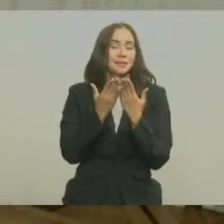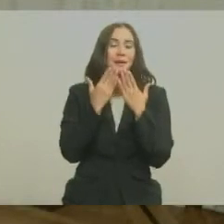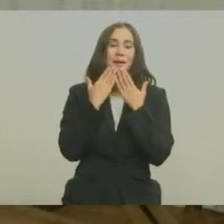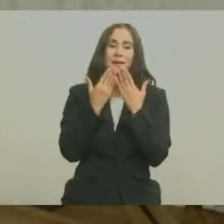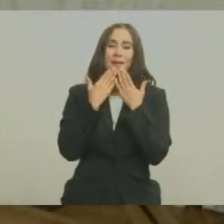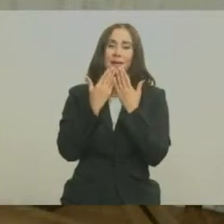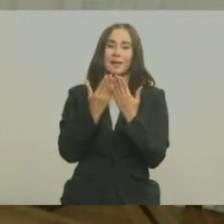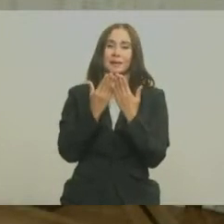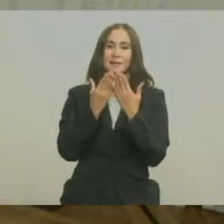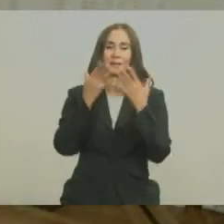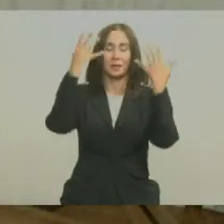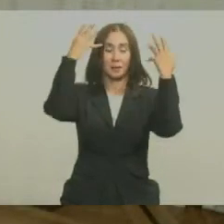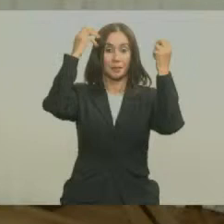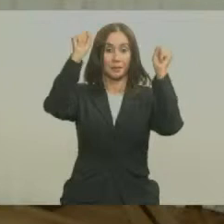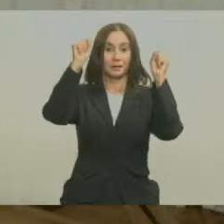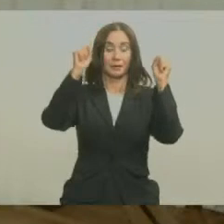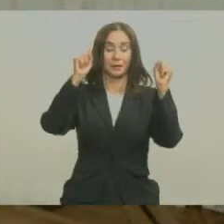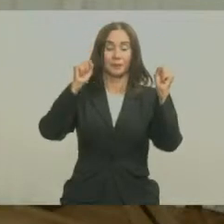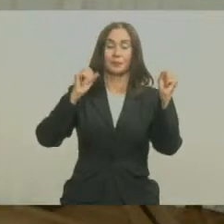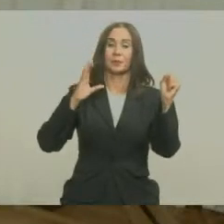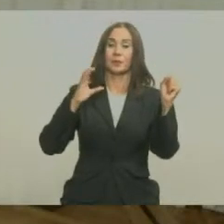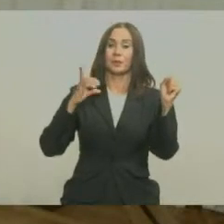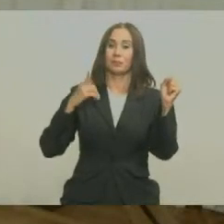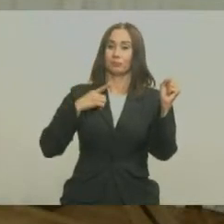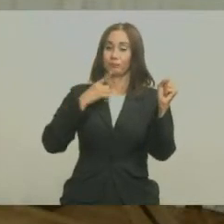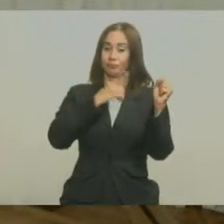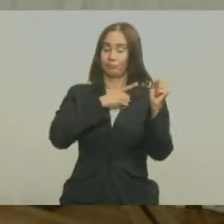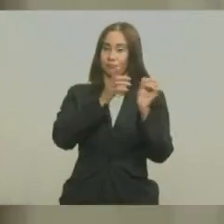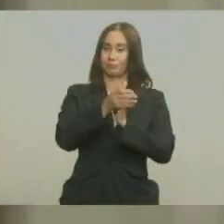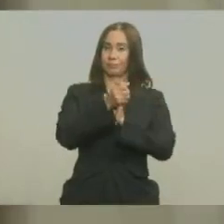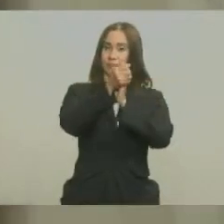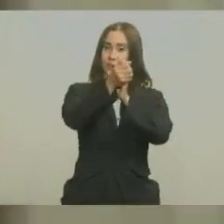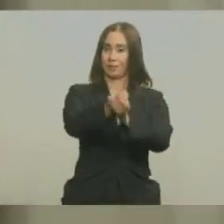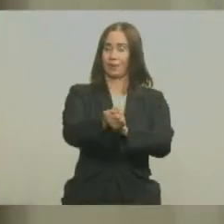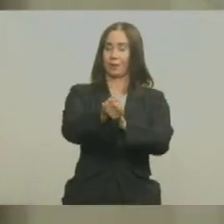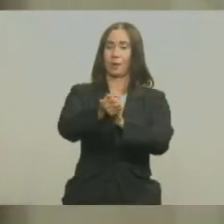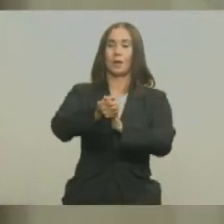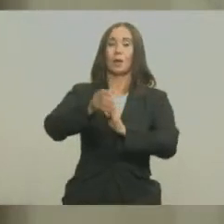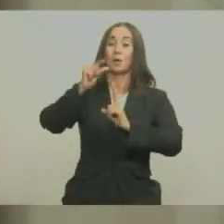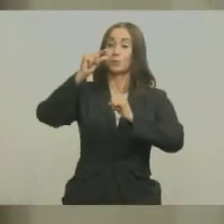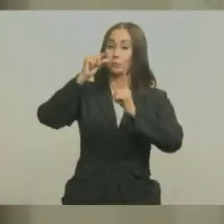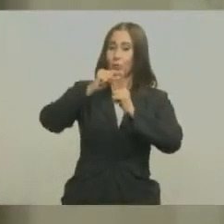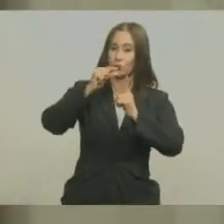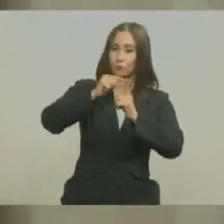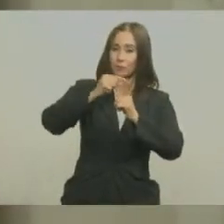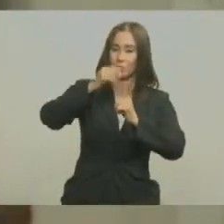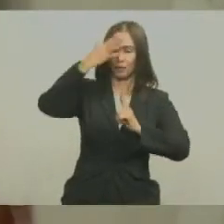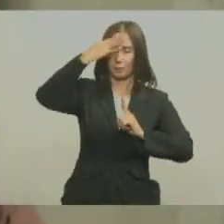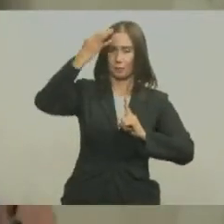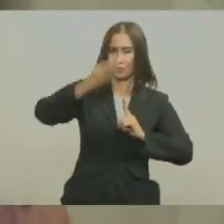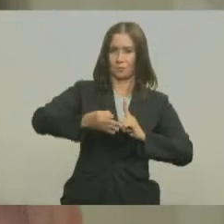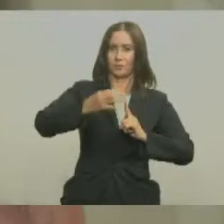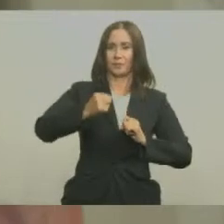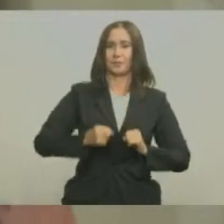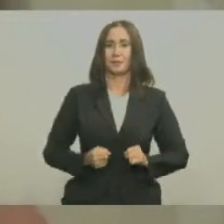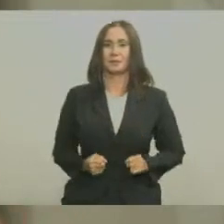Agradecemos al presidente de la Cámara de Diputados por sus palabras, por su firmeza, por su verticalidad ante este